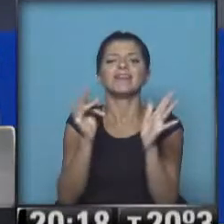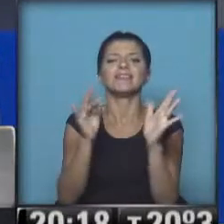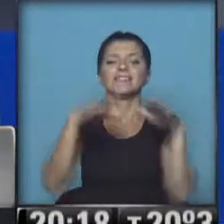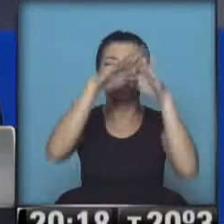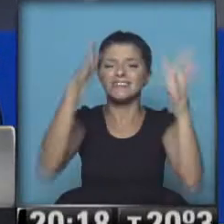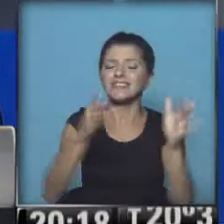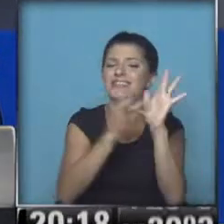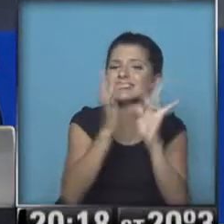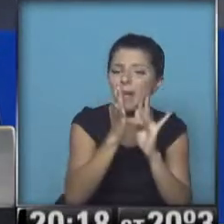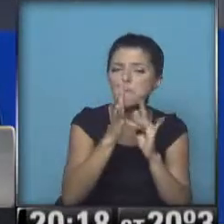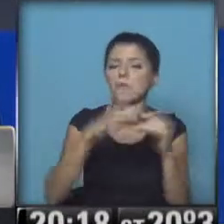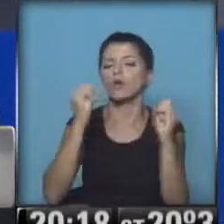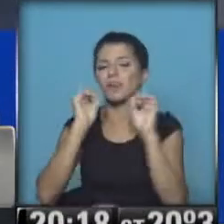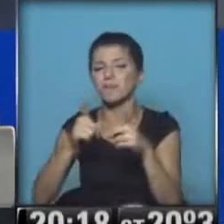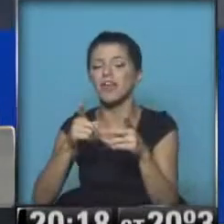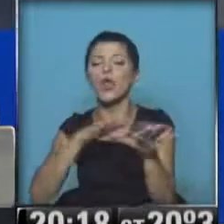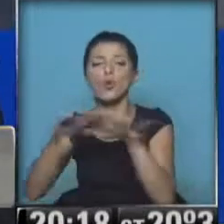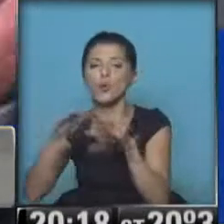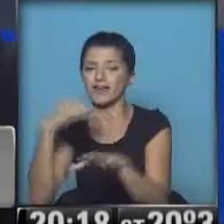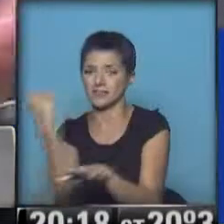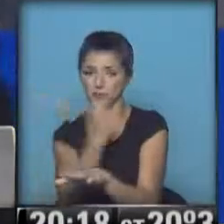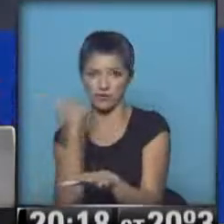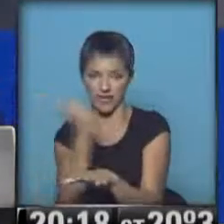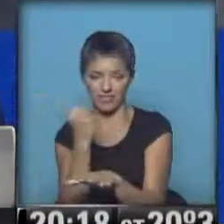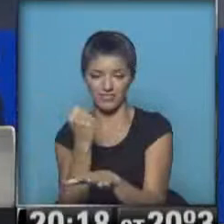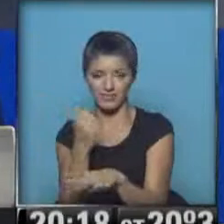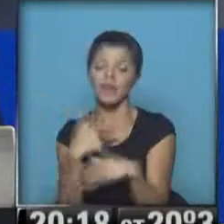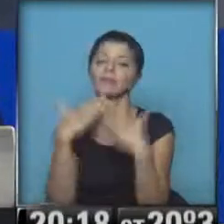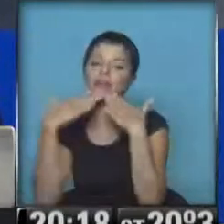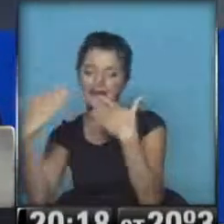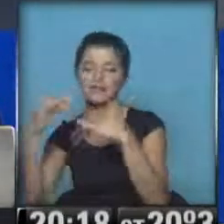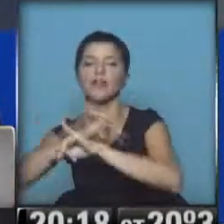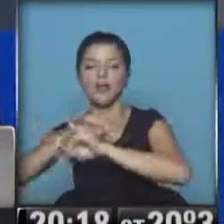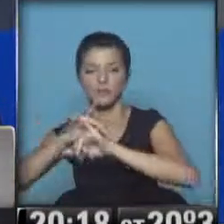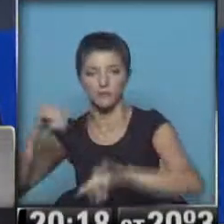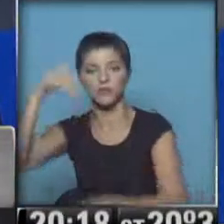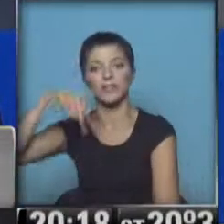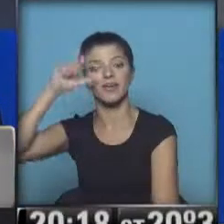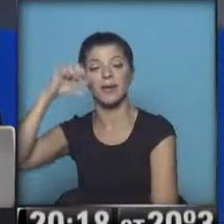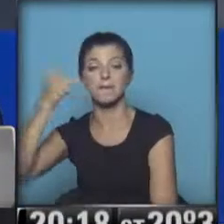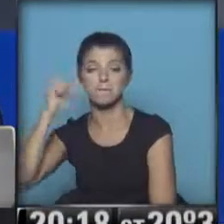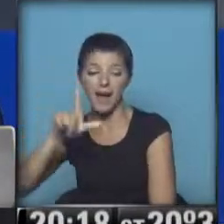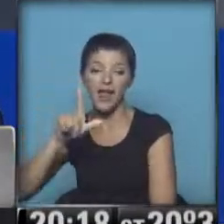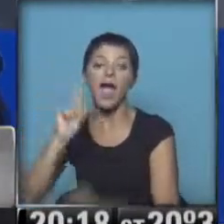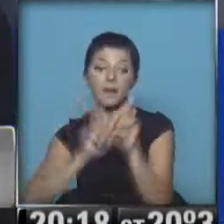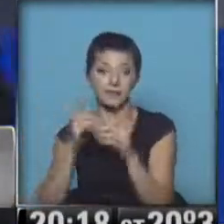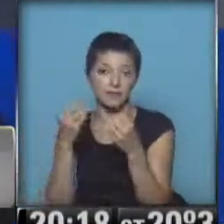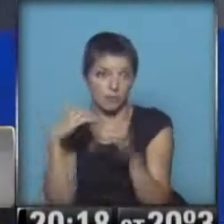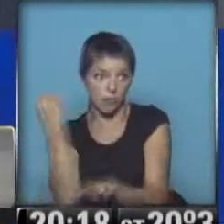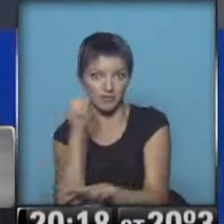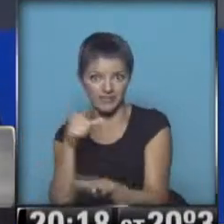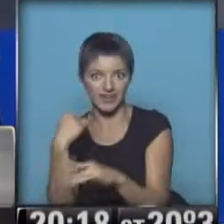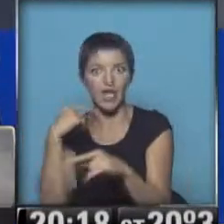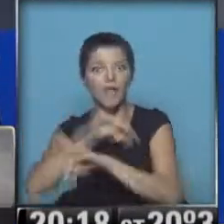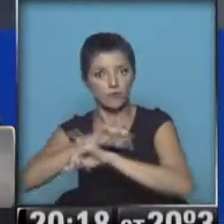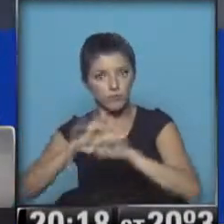afectados porque según la prensa de nepal gracias a la era de internet es increíble que a veces siga funcionando porque estás llegando a